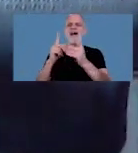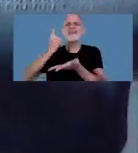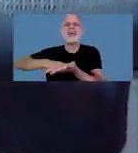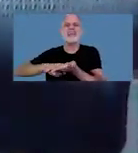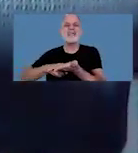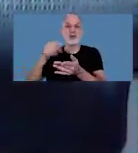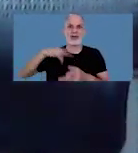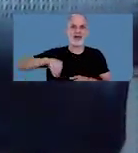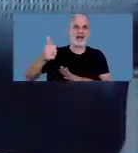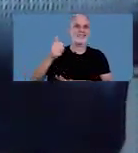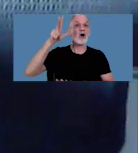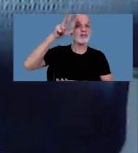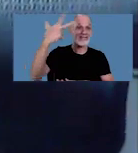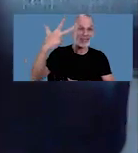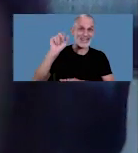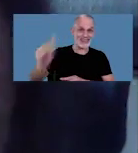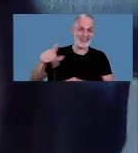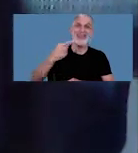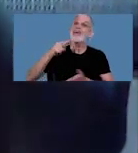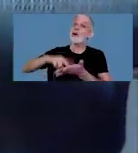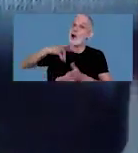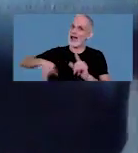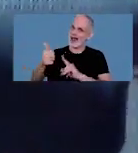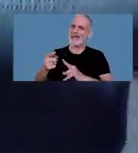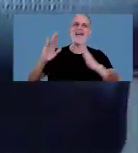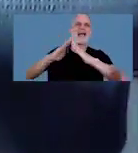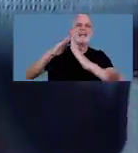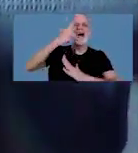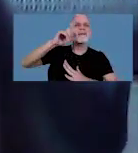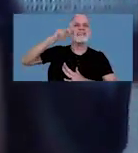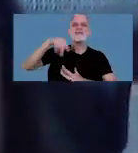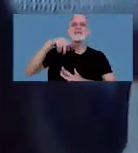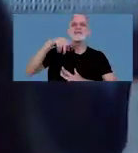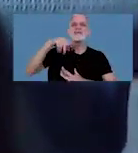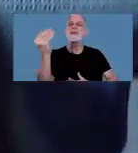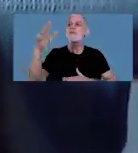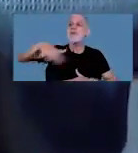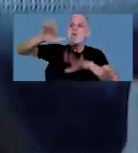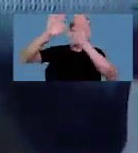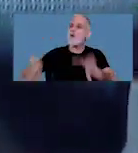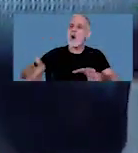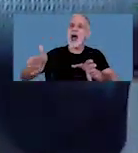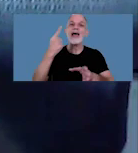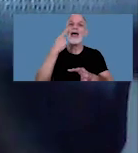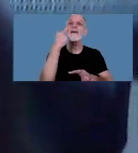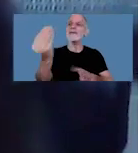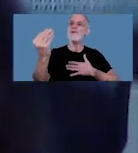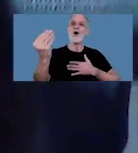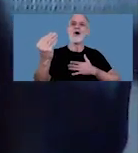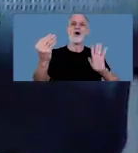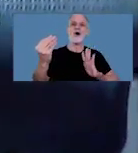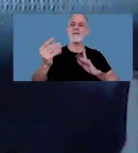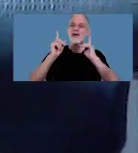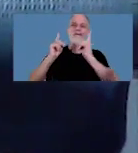de ganancias al 83 de ganancia. Y casa habitación me lo define como el establecimiento vivienda estable,